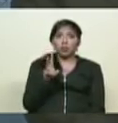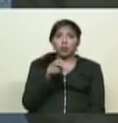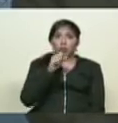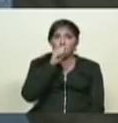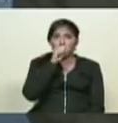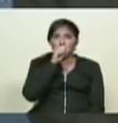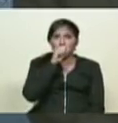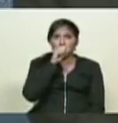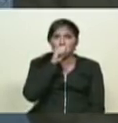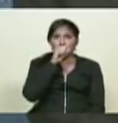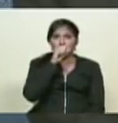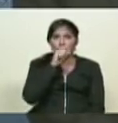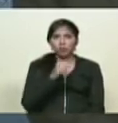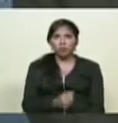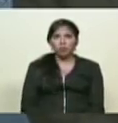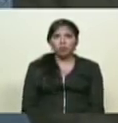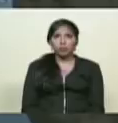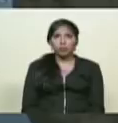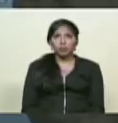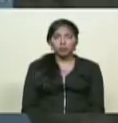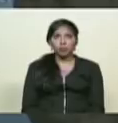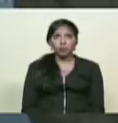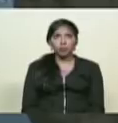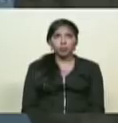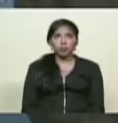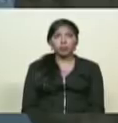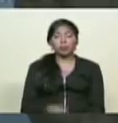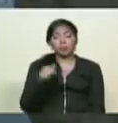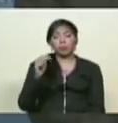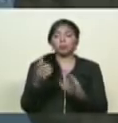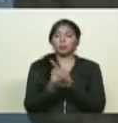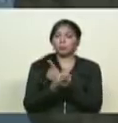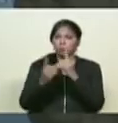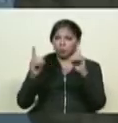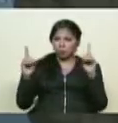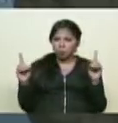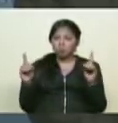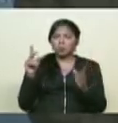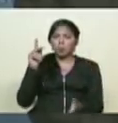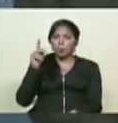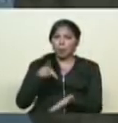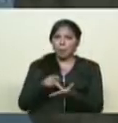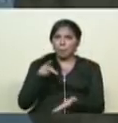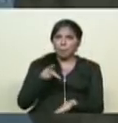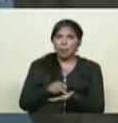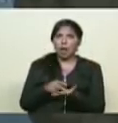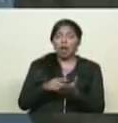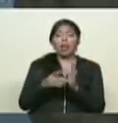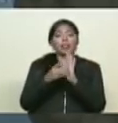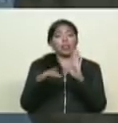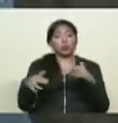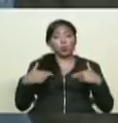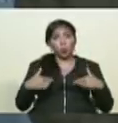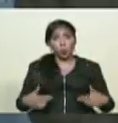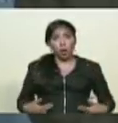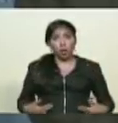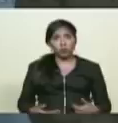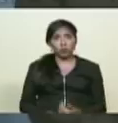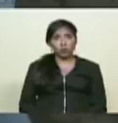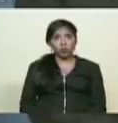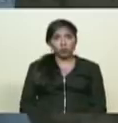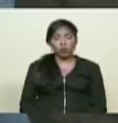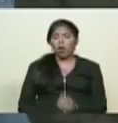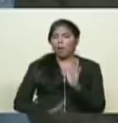de la paz la democracia participa de participativa y protagónica los derechos humanos y el desarrollo